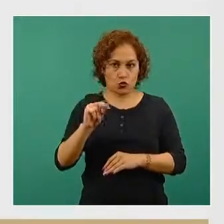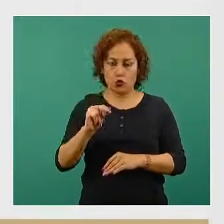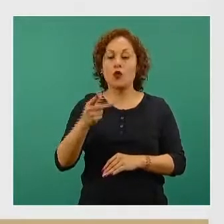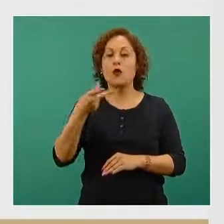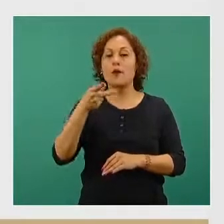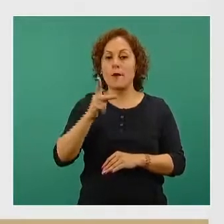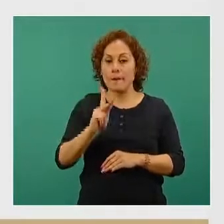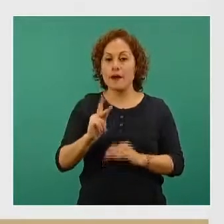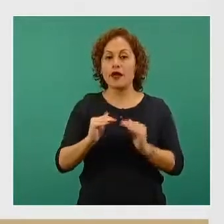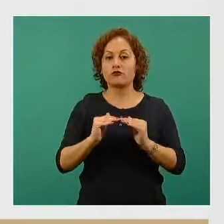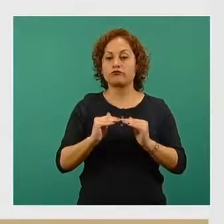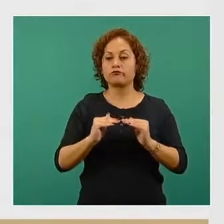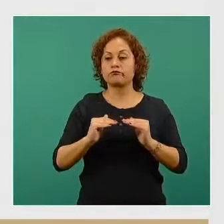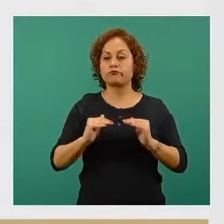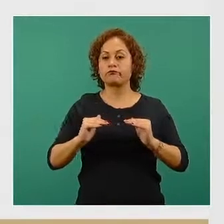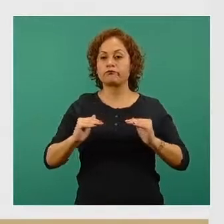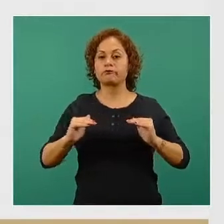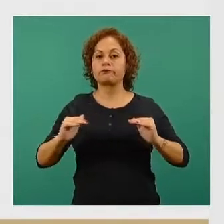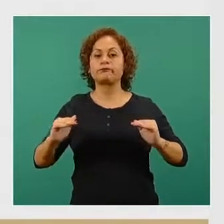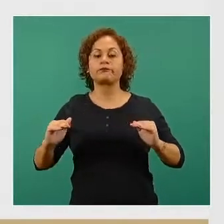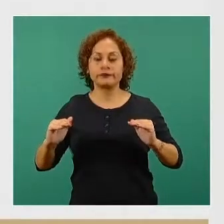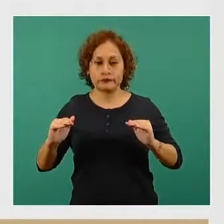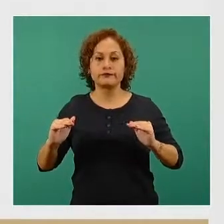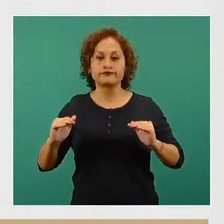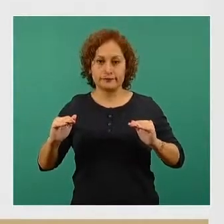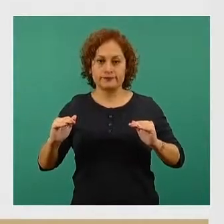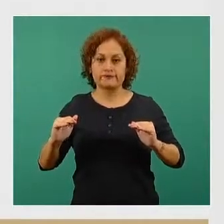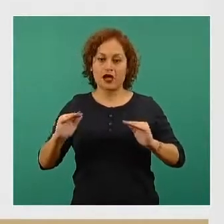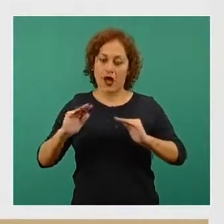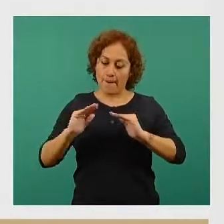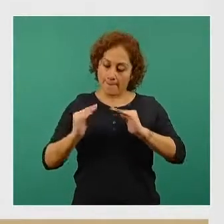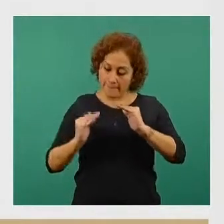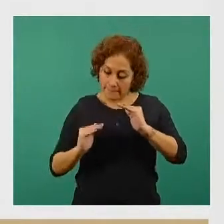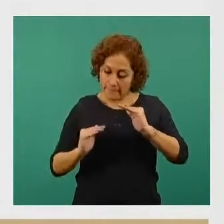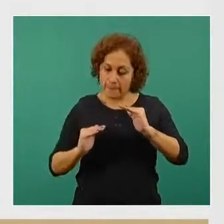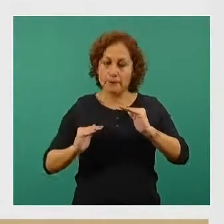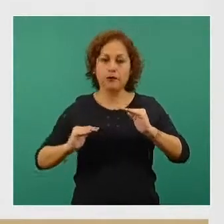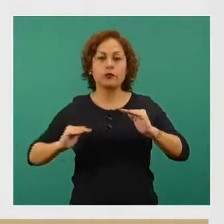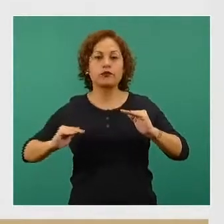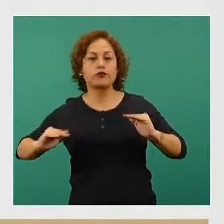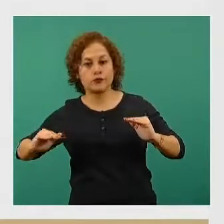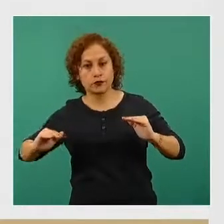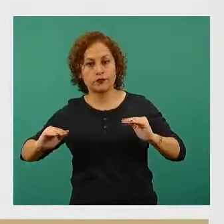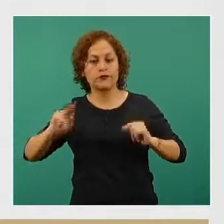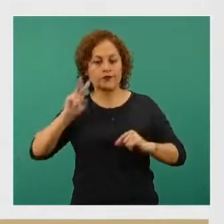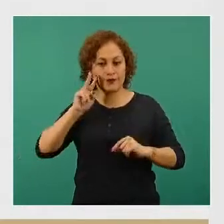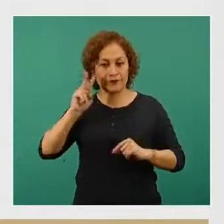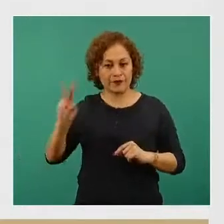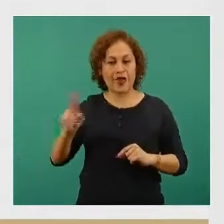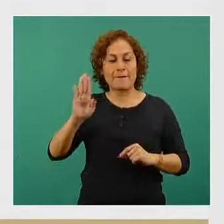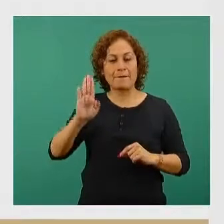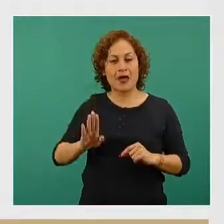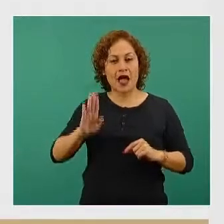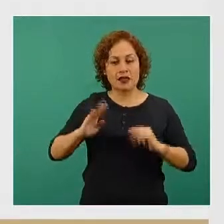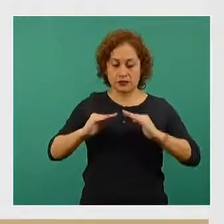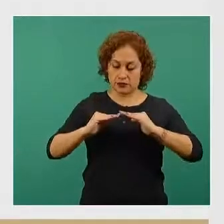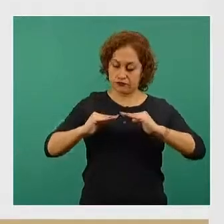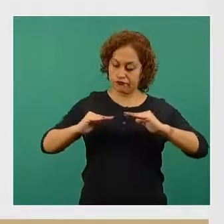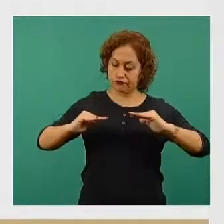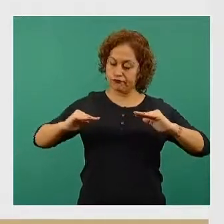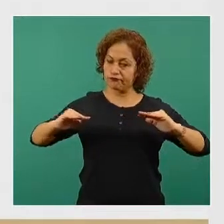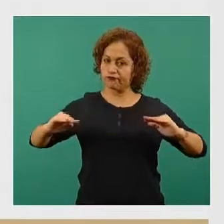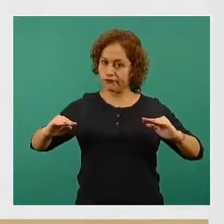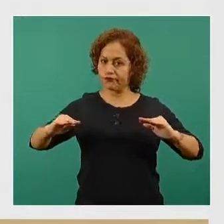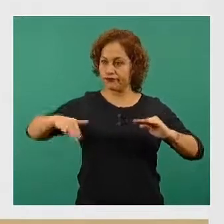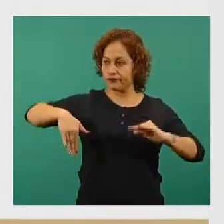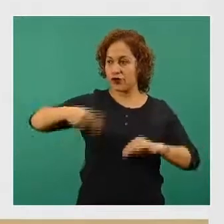ha tenido un estancamiento en relación a su disminución. Podemos ver una meseta que se empieza a formar precisamente en las últimas 2